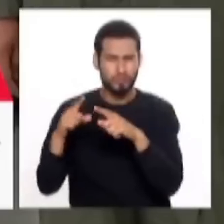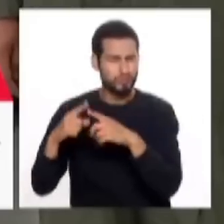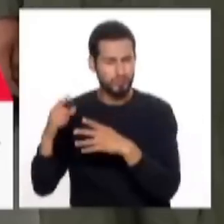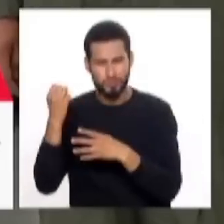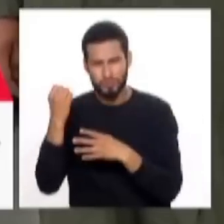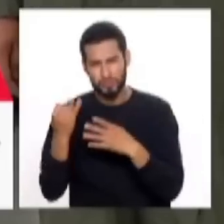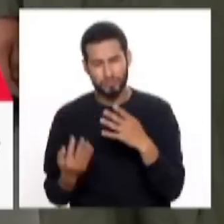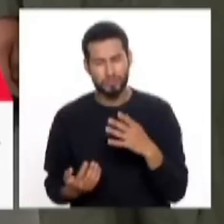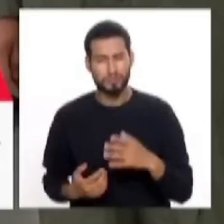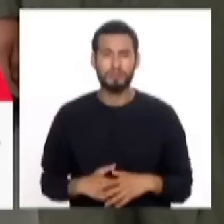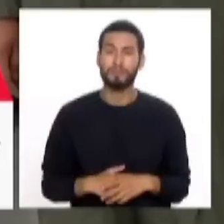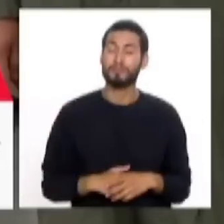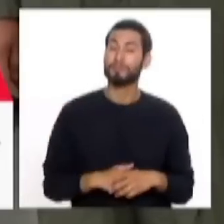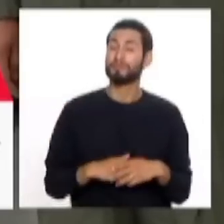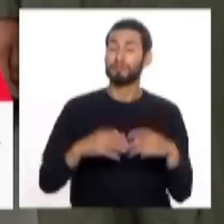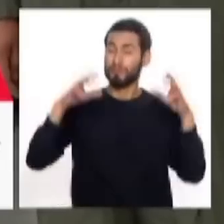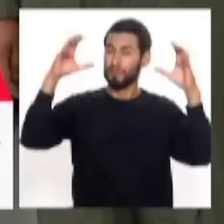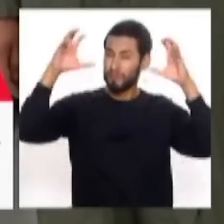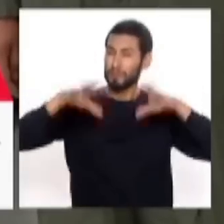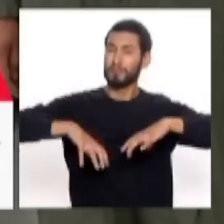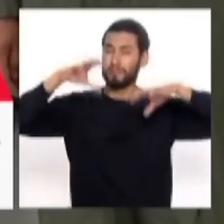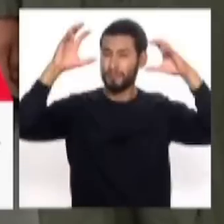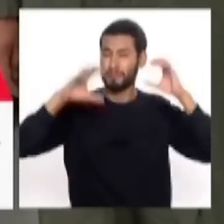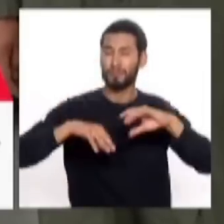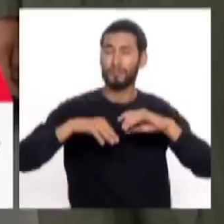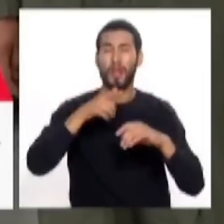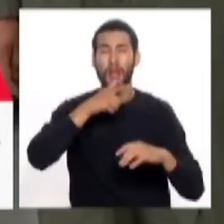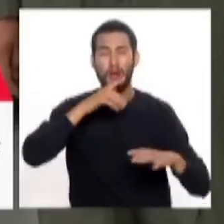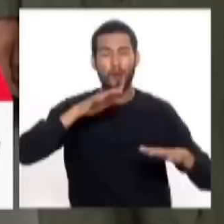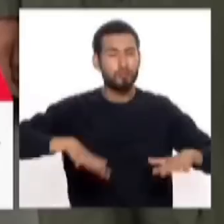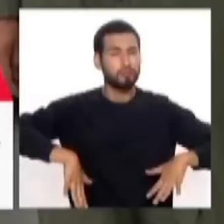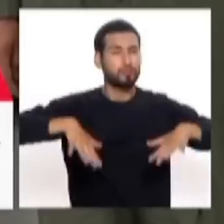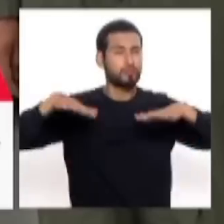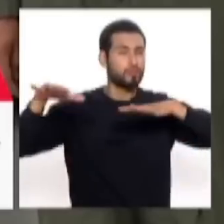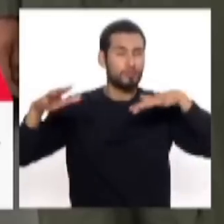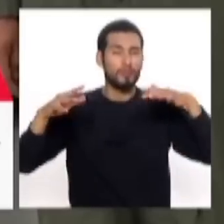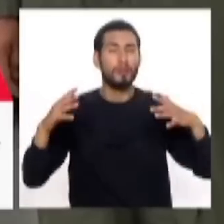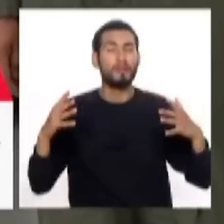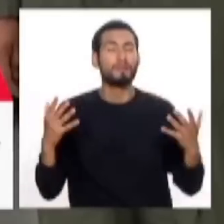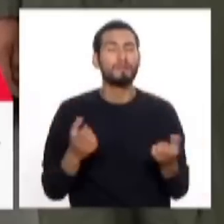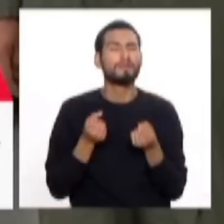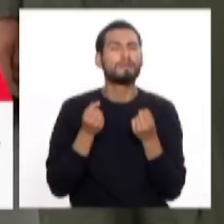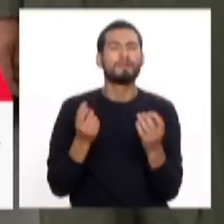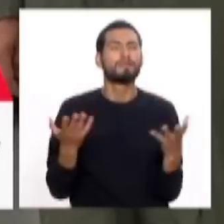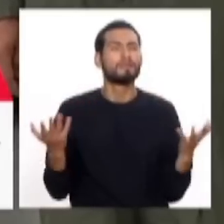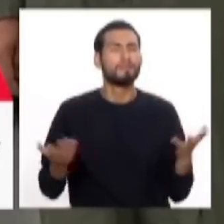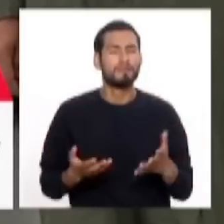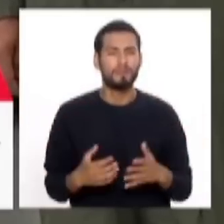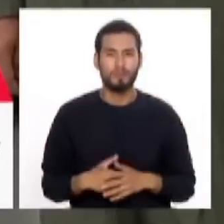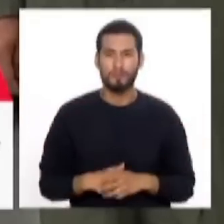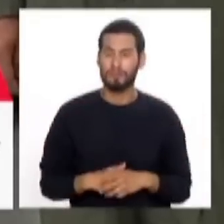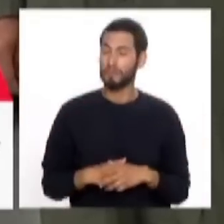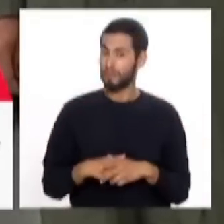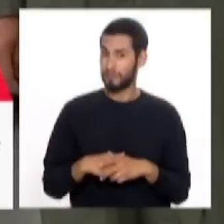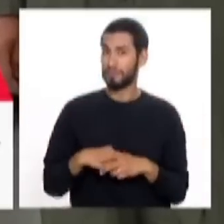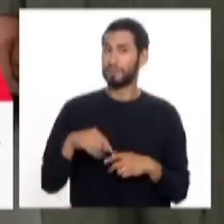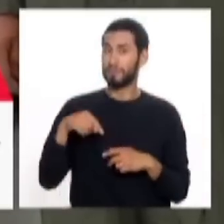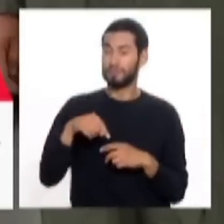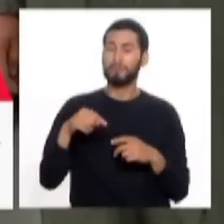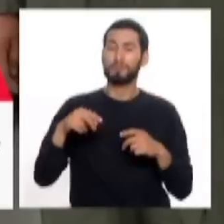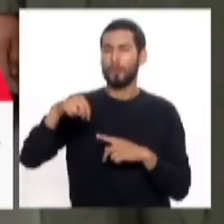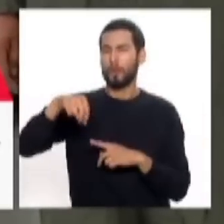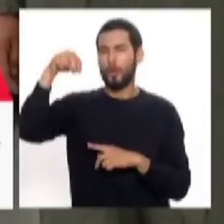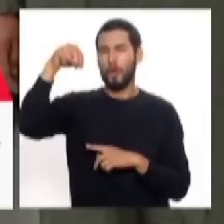otros. Las fuertes lluvias e inundaciones afectaron principalmente a las regiones